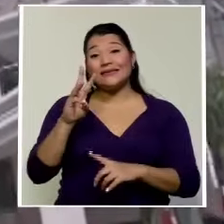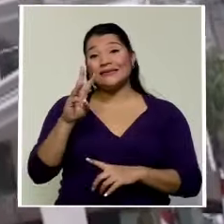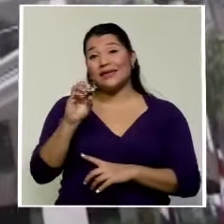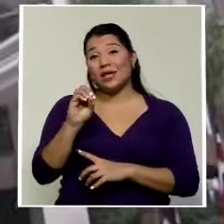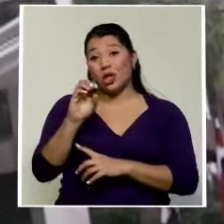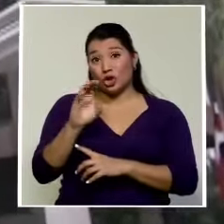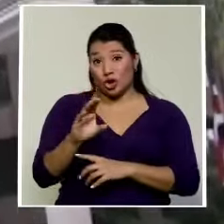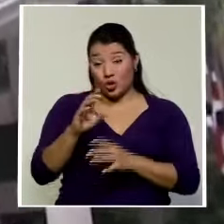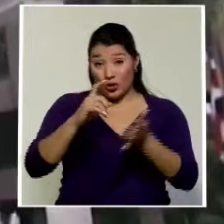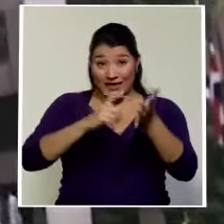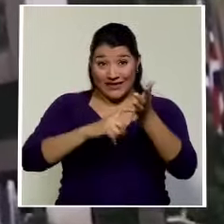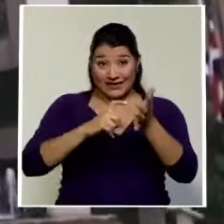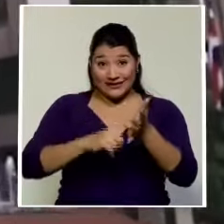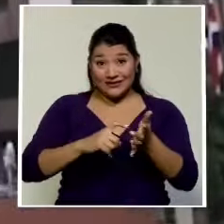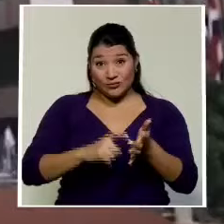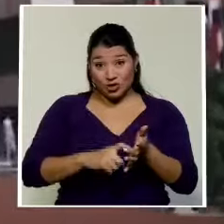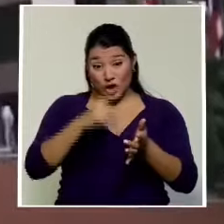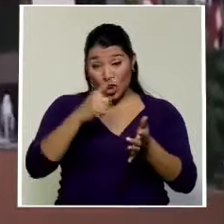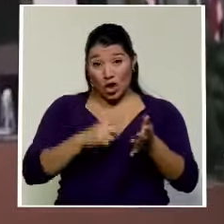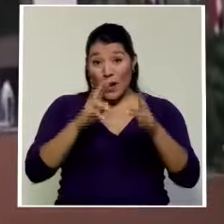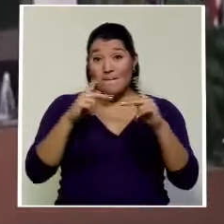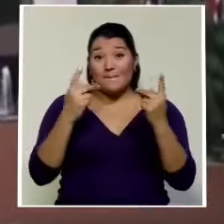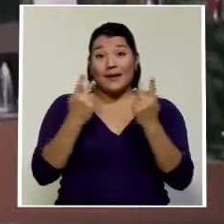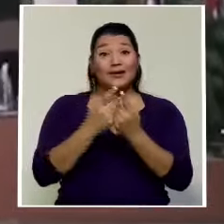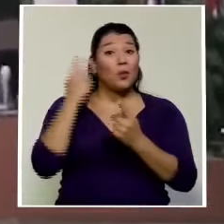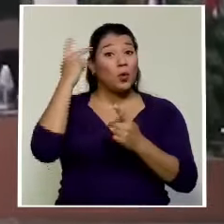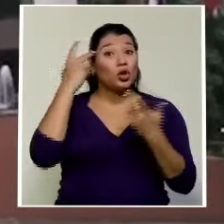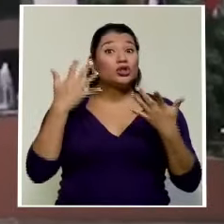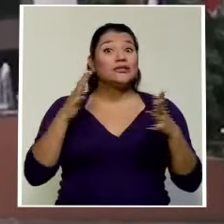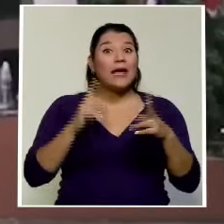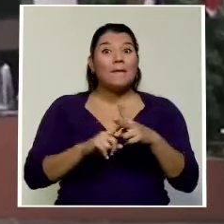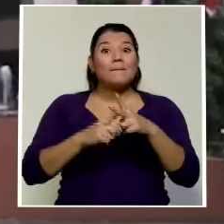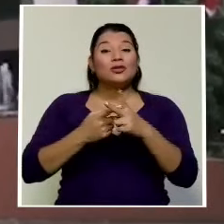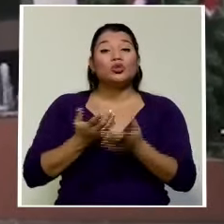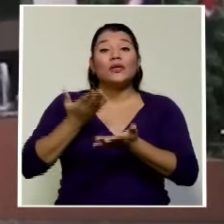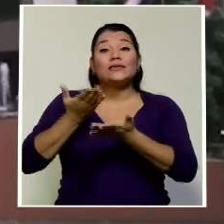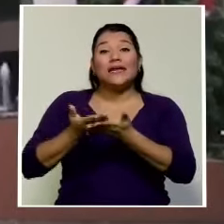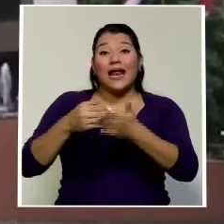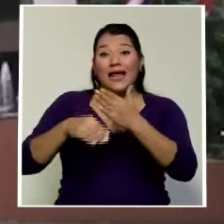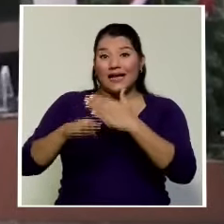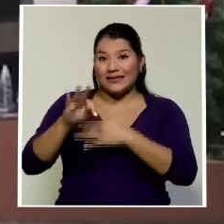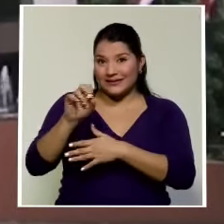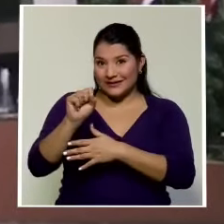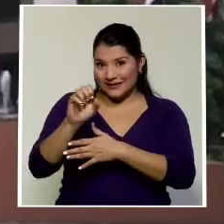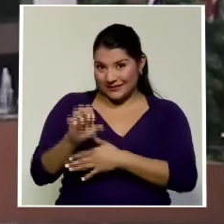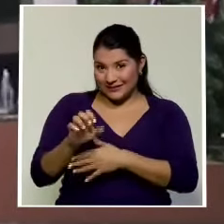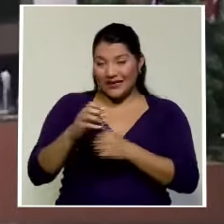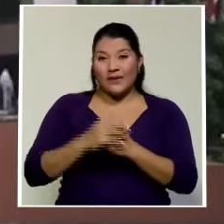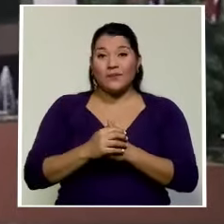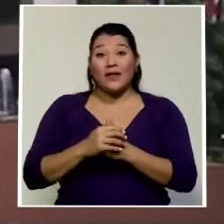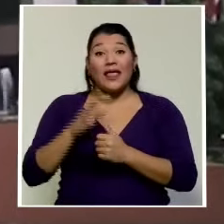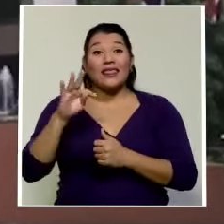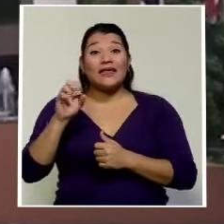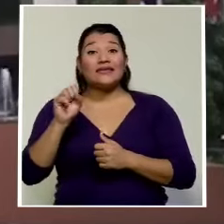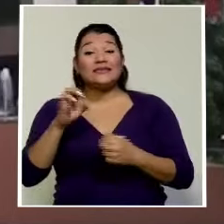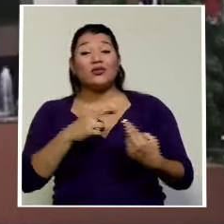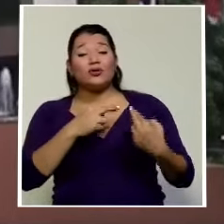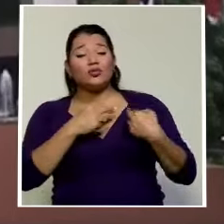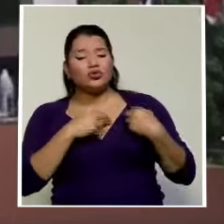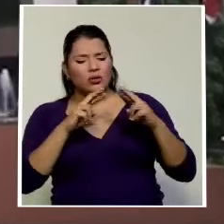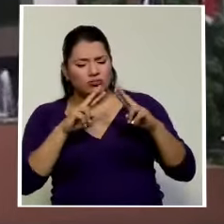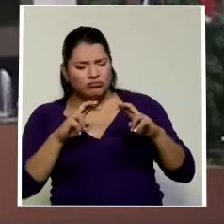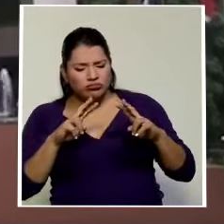las inscripciones de diversos partidos políticos han empezado a llegar al Tribunal Supremo de Elecciones, quienes revisarán la documentación de cada